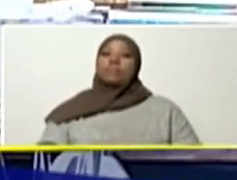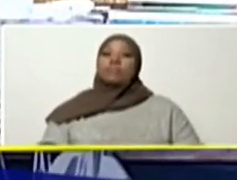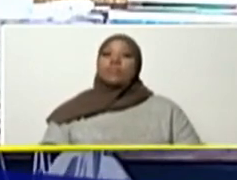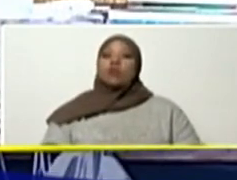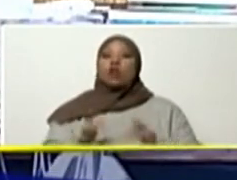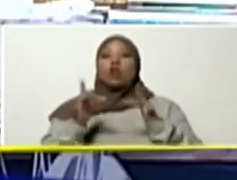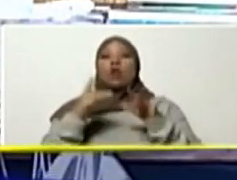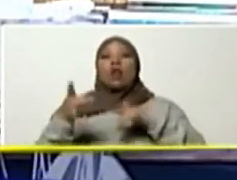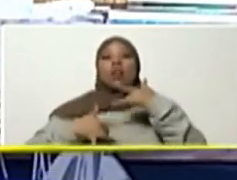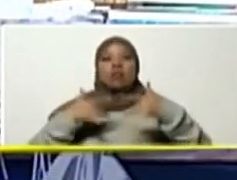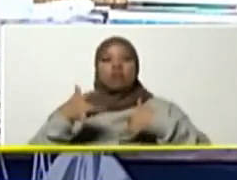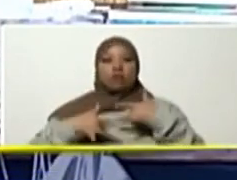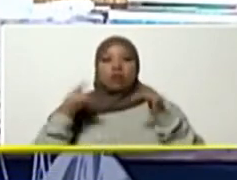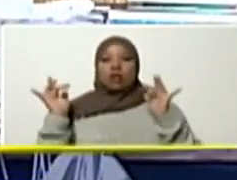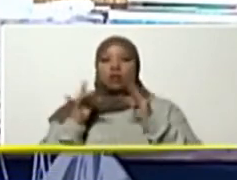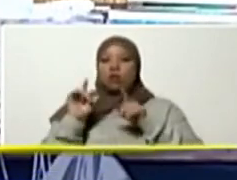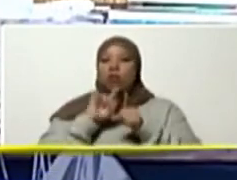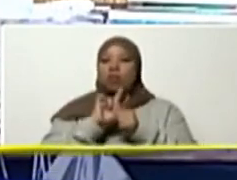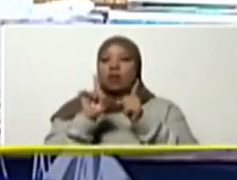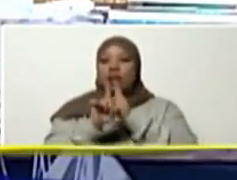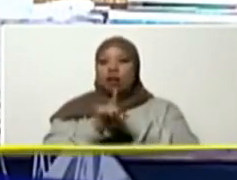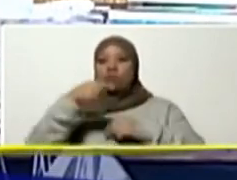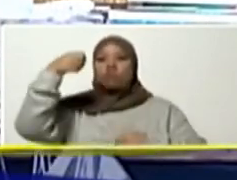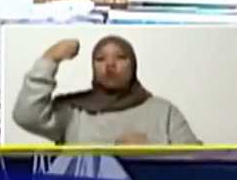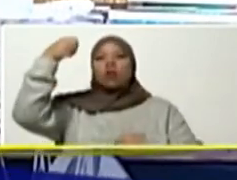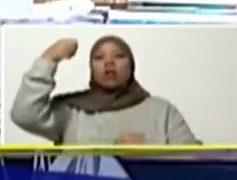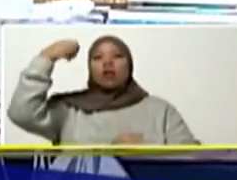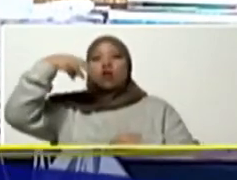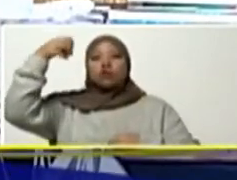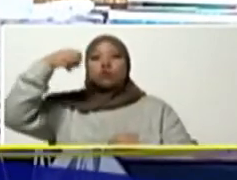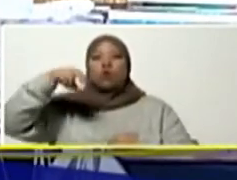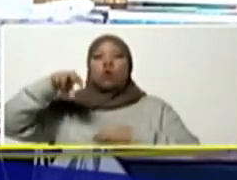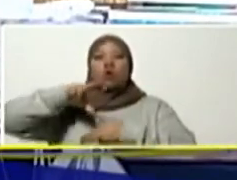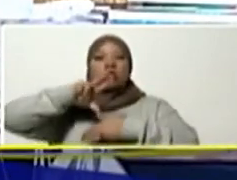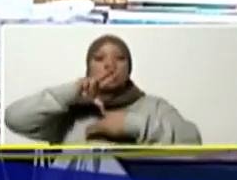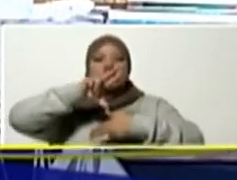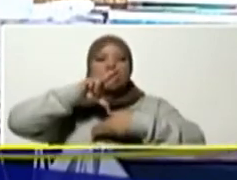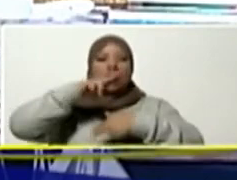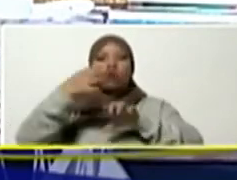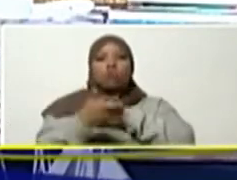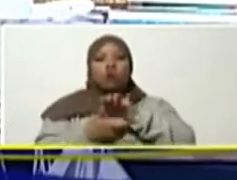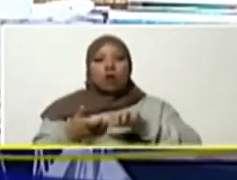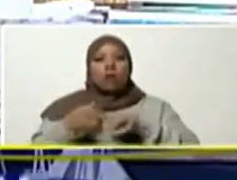el epicentro de la cumbre del cambio climático, la cumbre número 27.